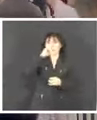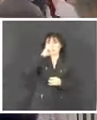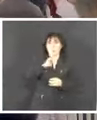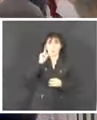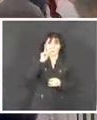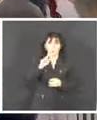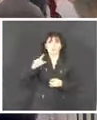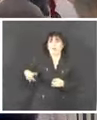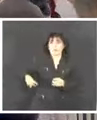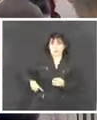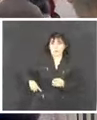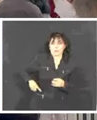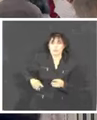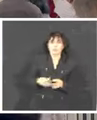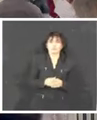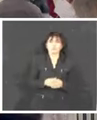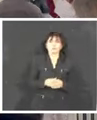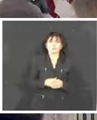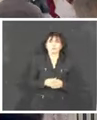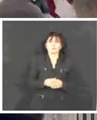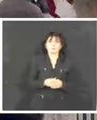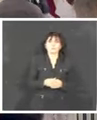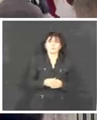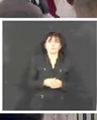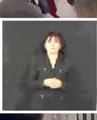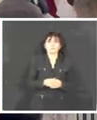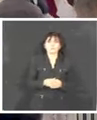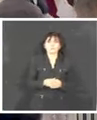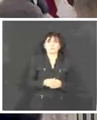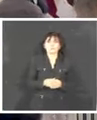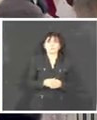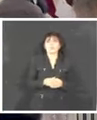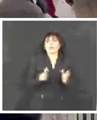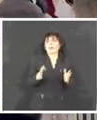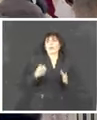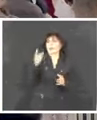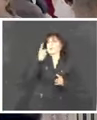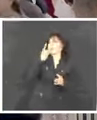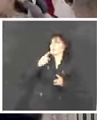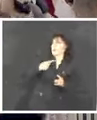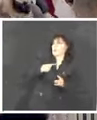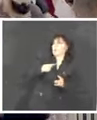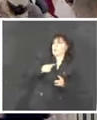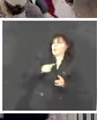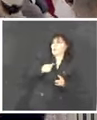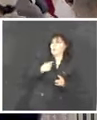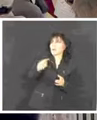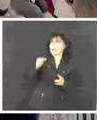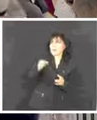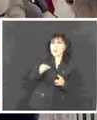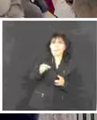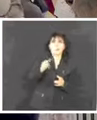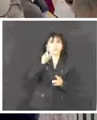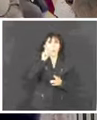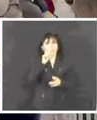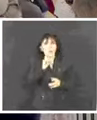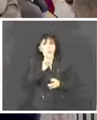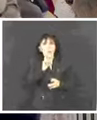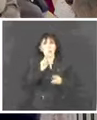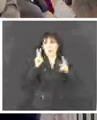Y me decían, pues, como eres mujer, no vas a poder con la